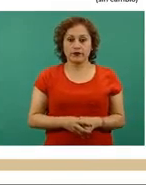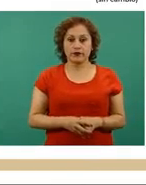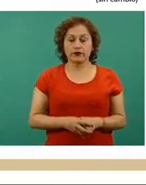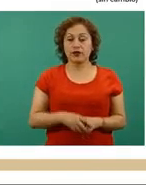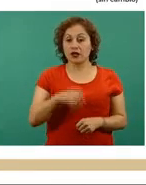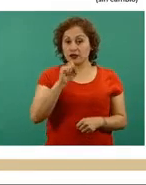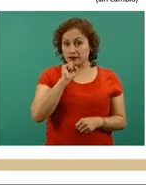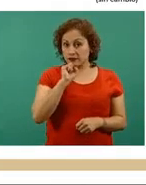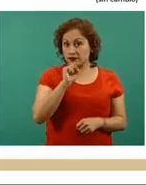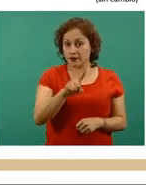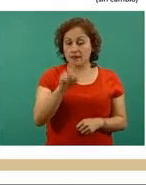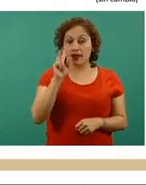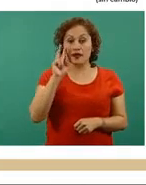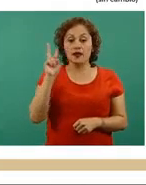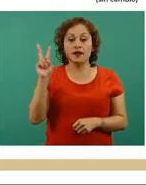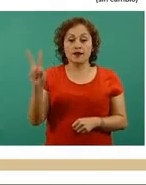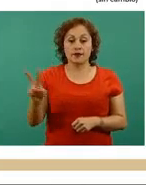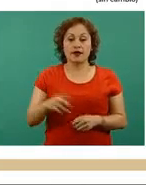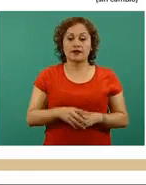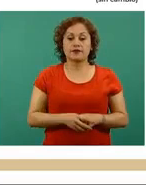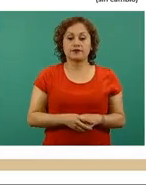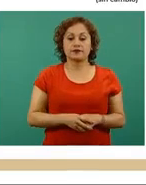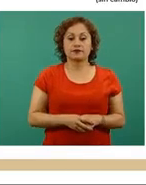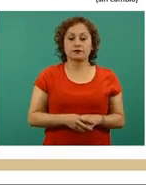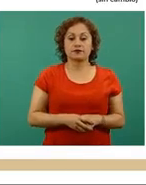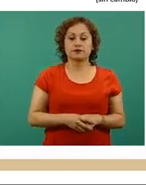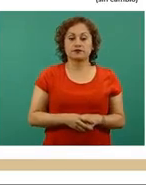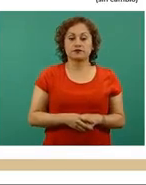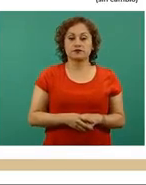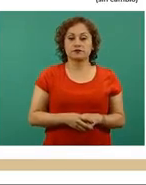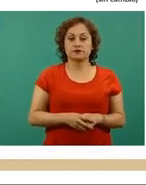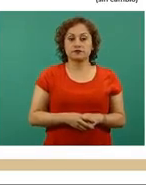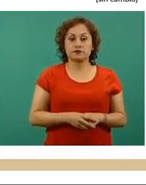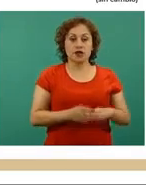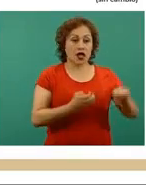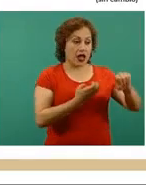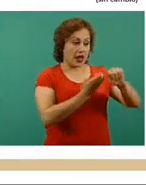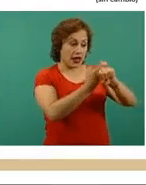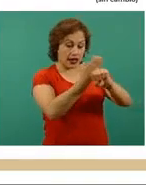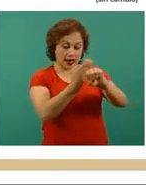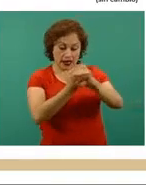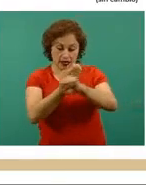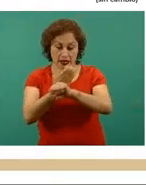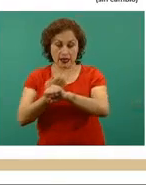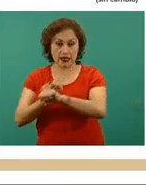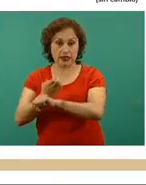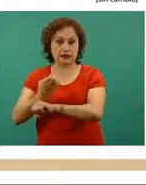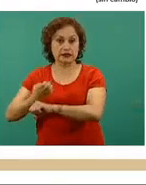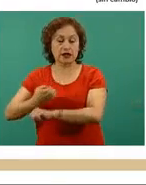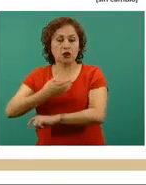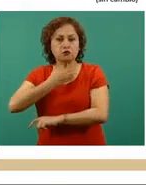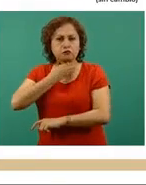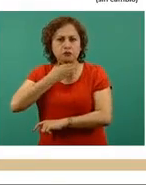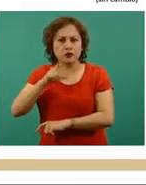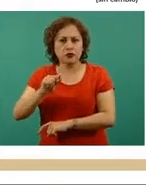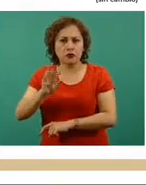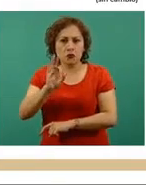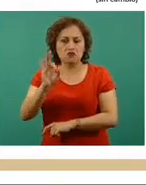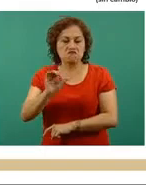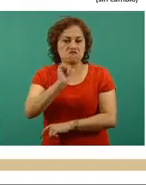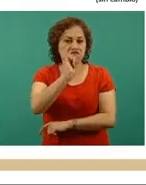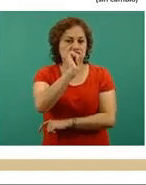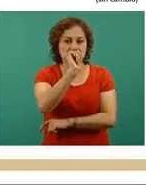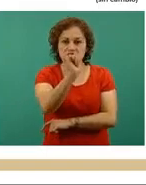el momento para este reporte no tenemos ninguna entidad que tenga más del 70%, ¿no?,